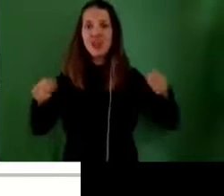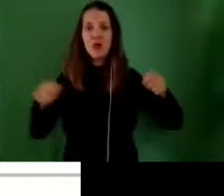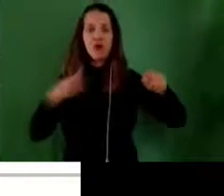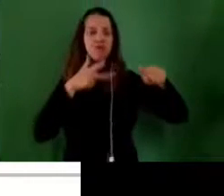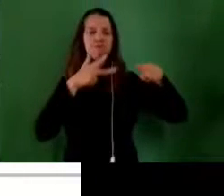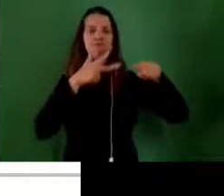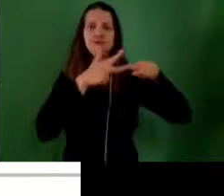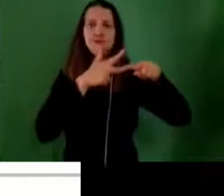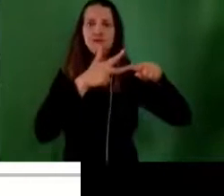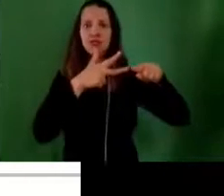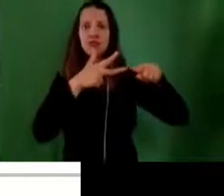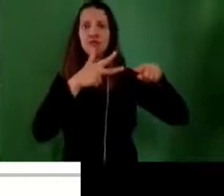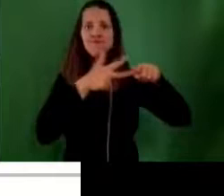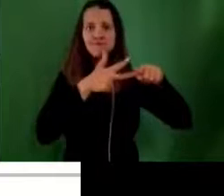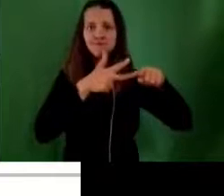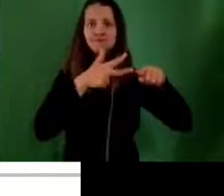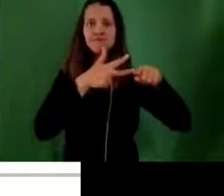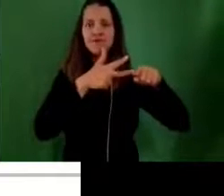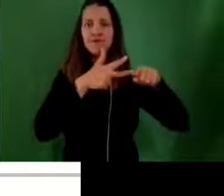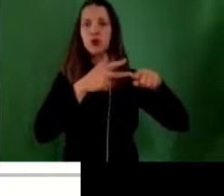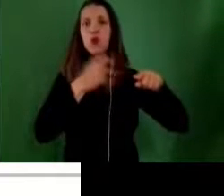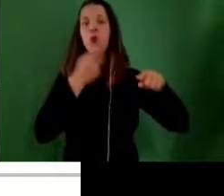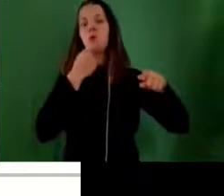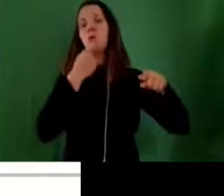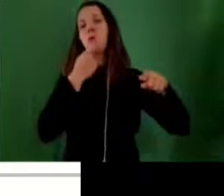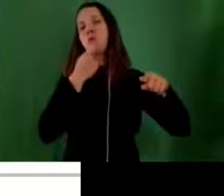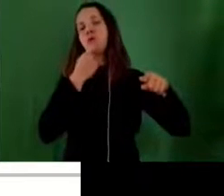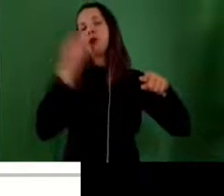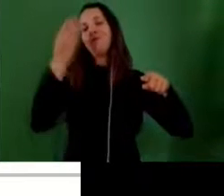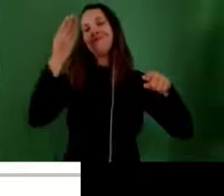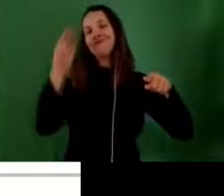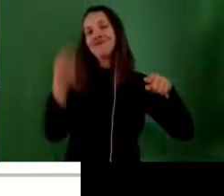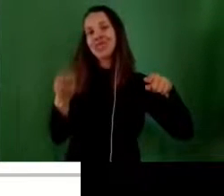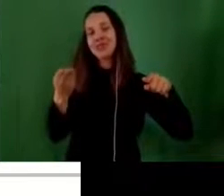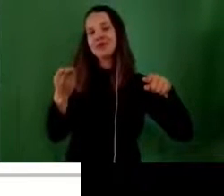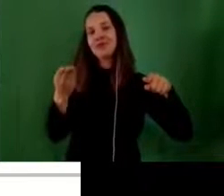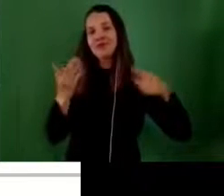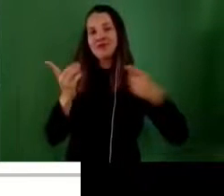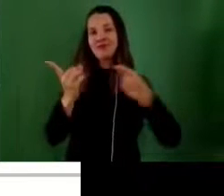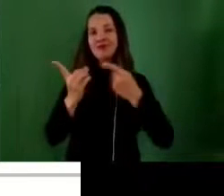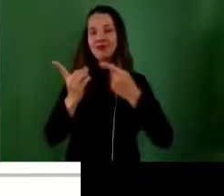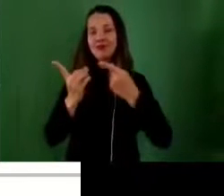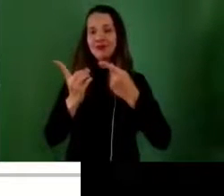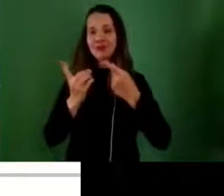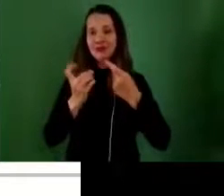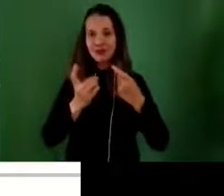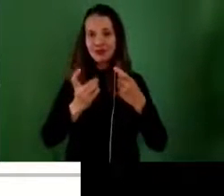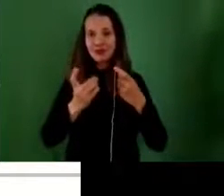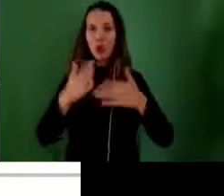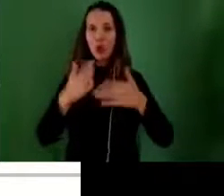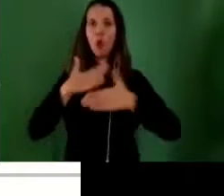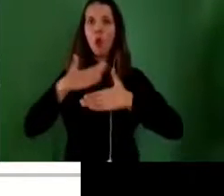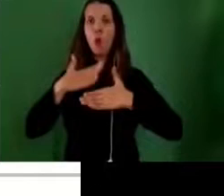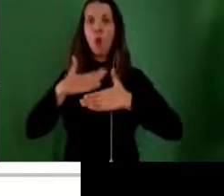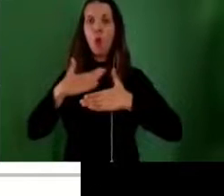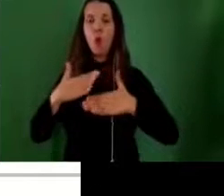una persona mayor o cualquier persona que tenga algún tipo de dificultad de desplazamiento o esté caminando con